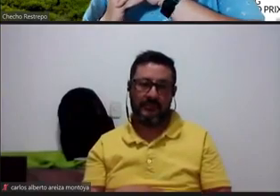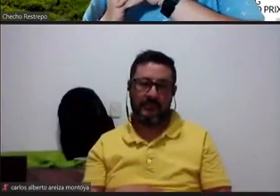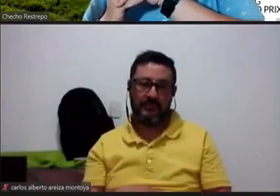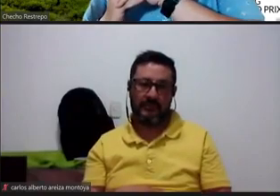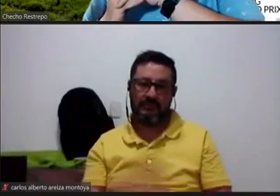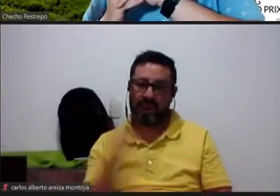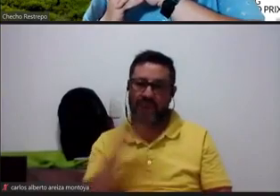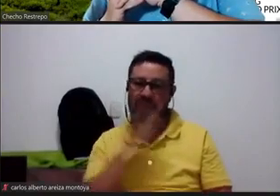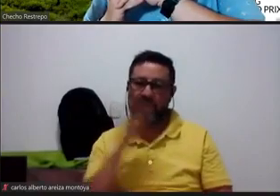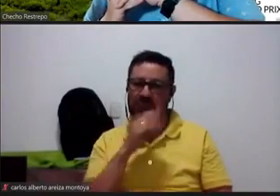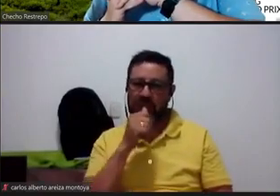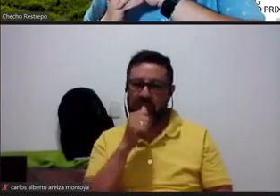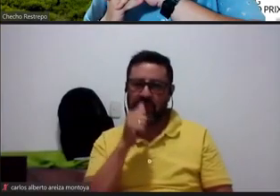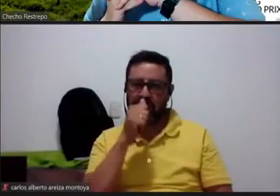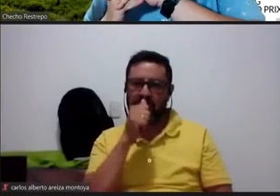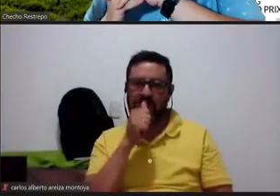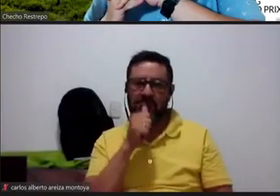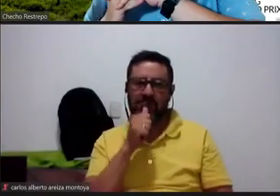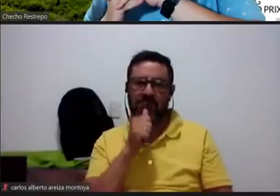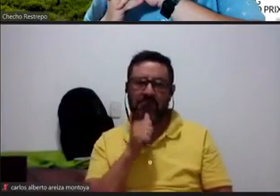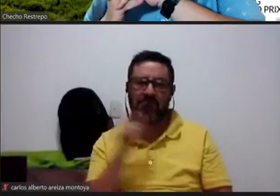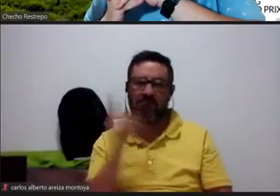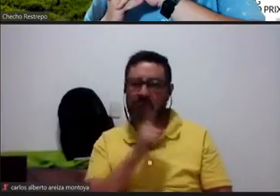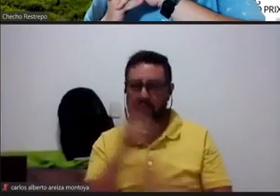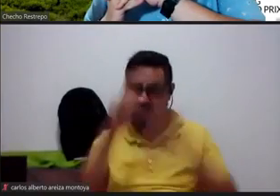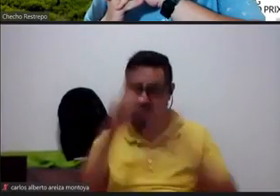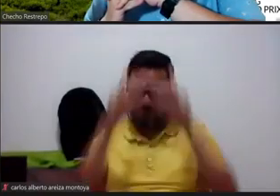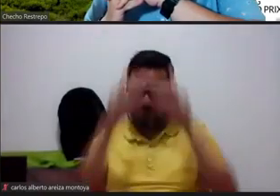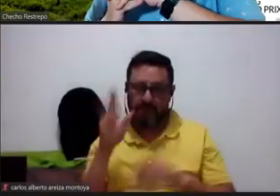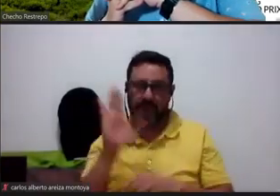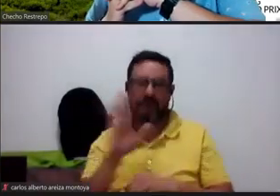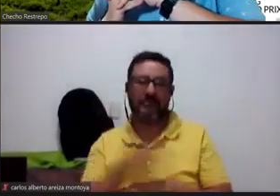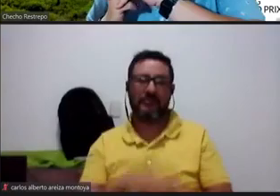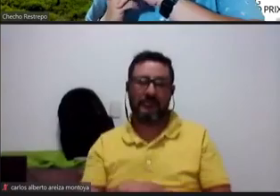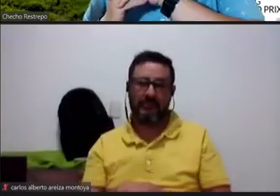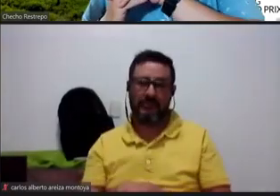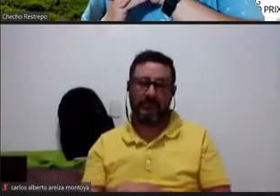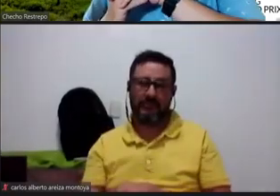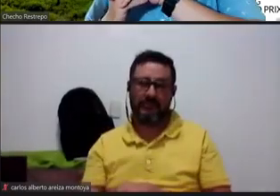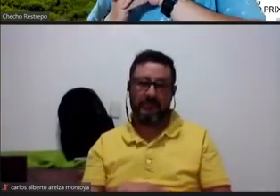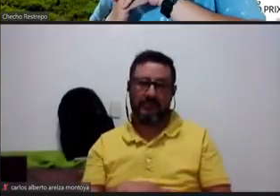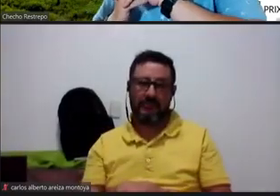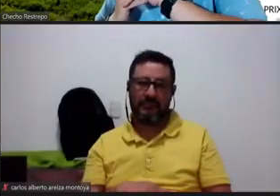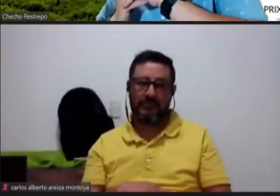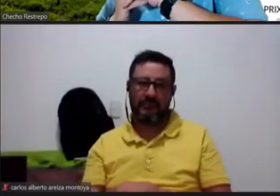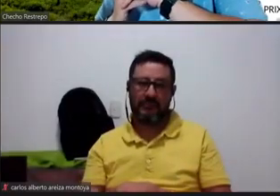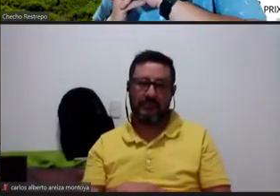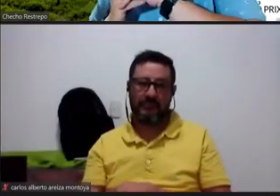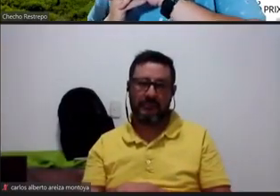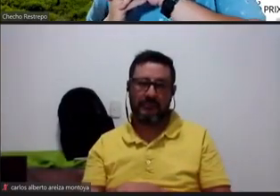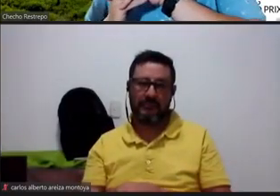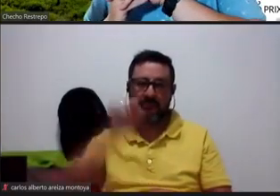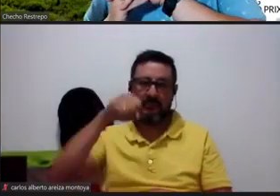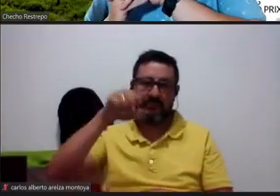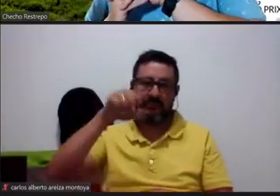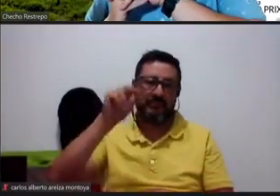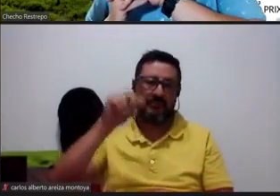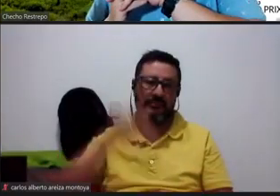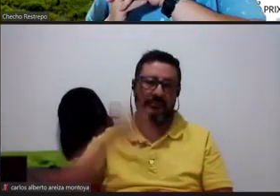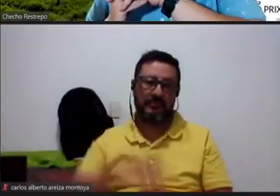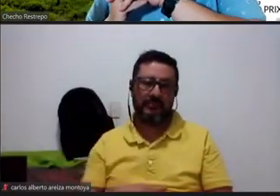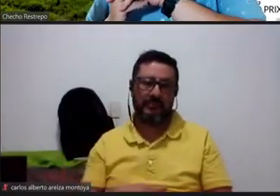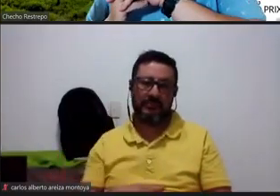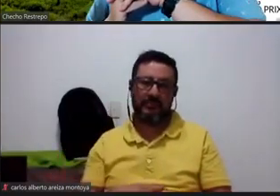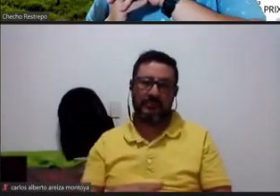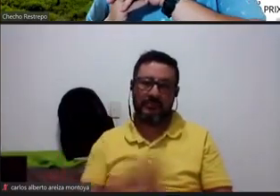que es que no son sacrificios, son decisiones que uno toma. O sea, yo decido o no irme para una finca con mis